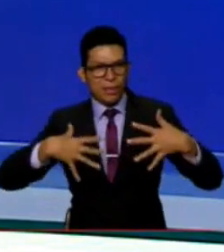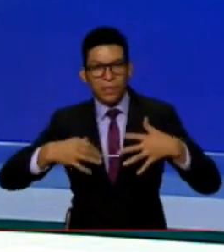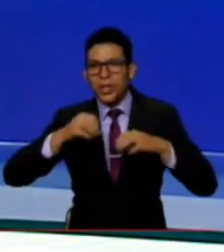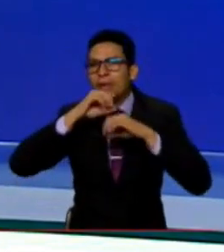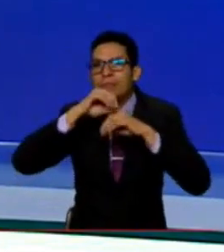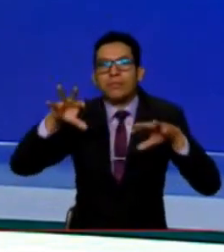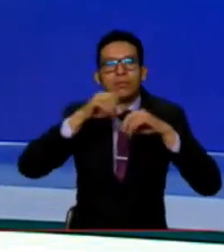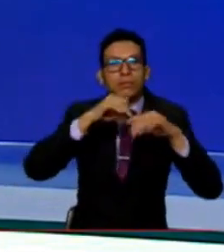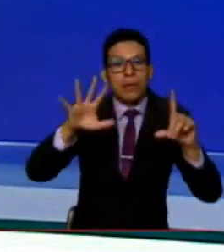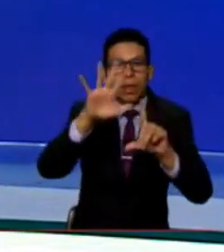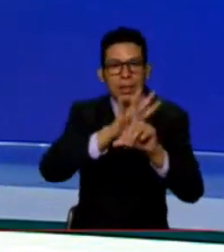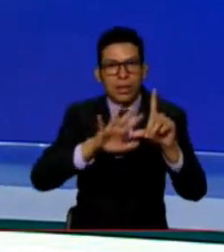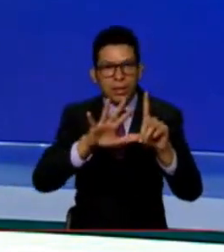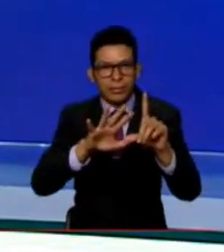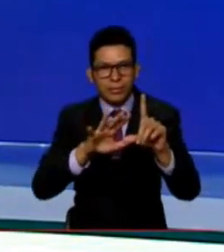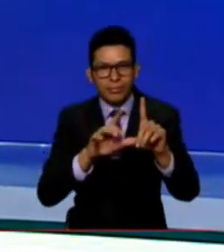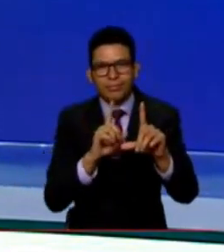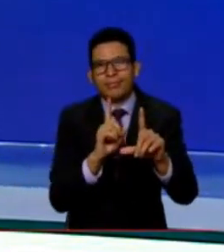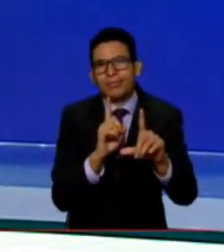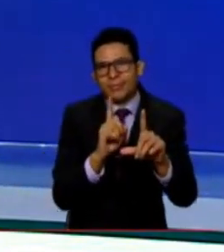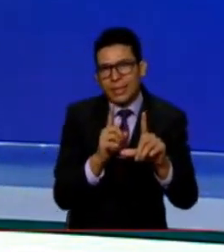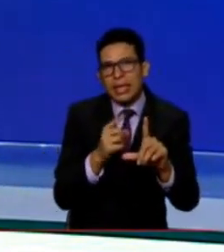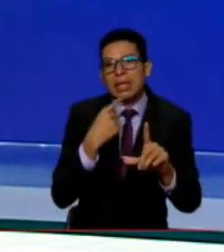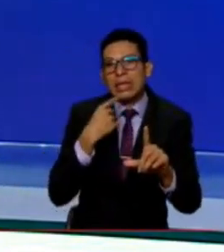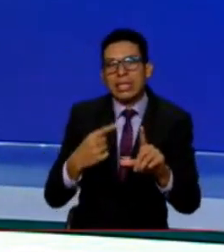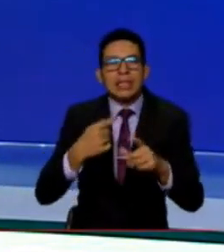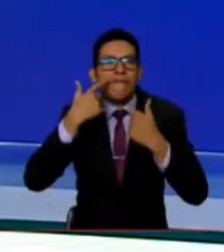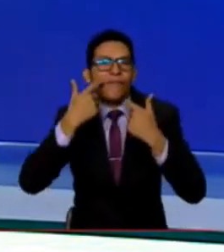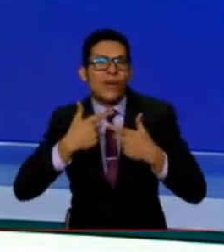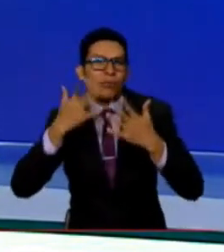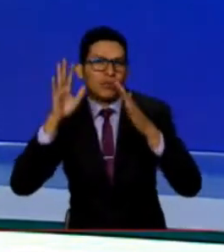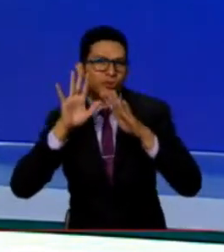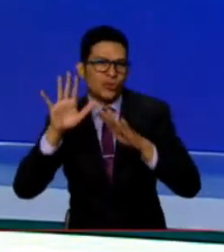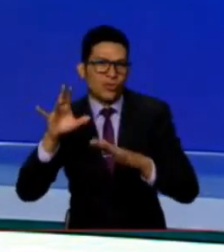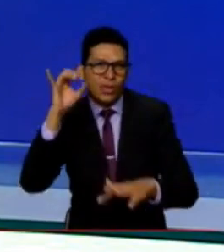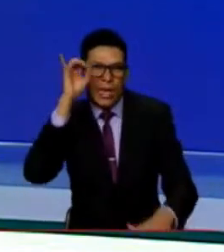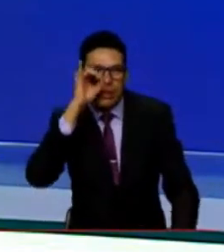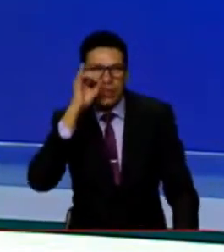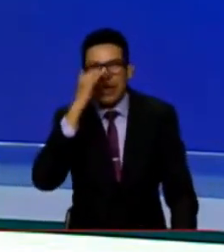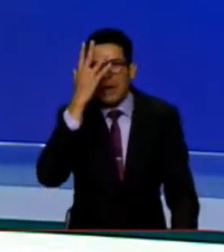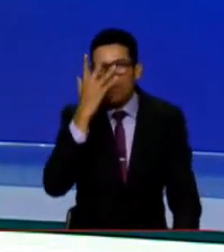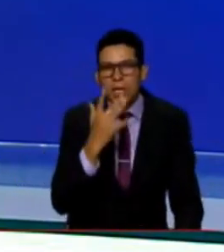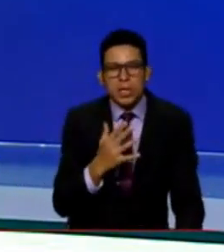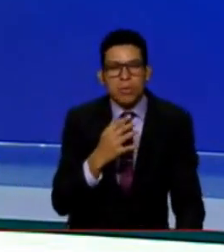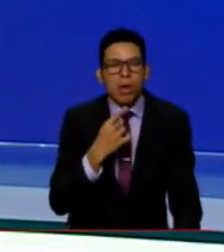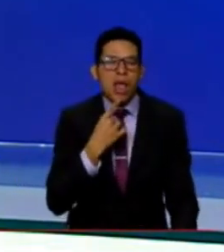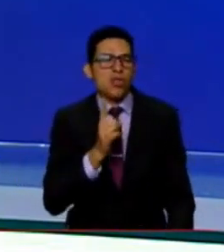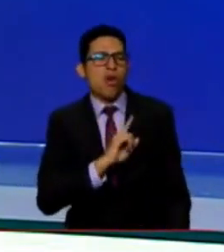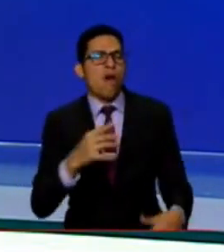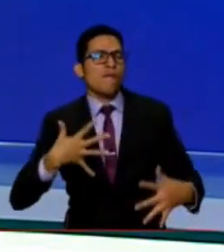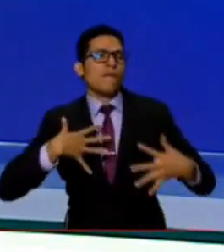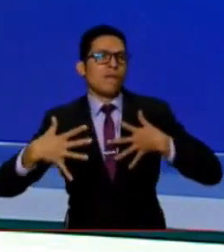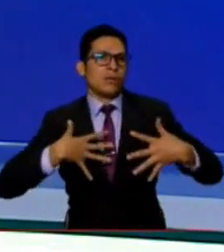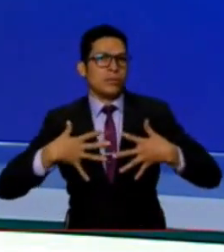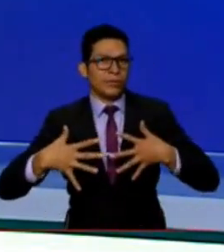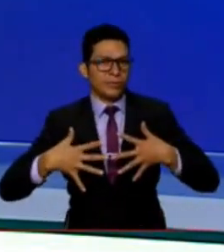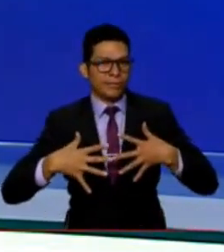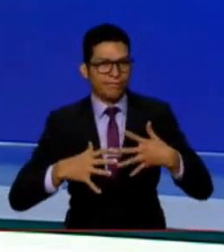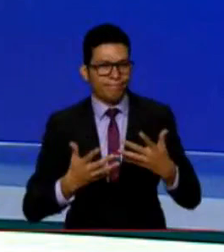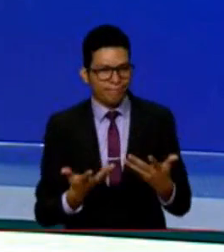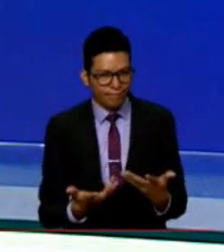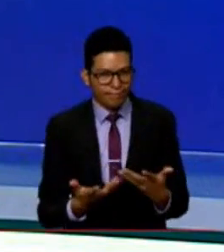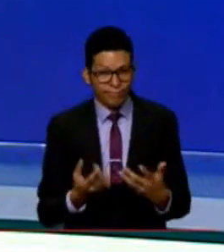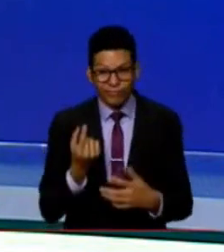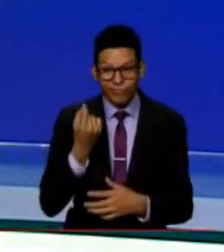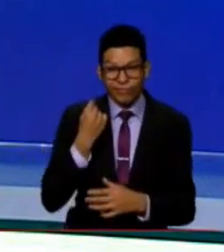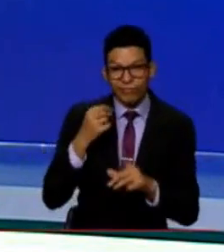que terminan siendo experimentos sociales por parte de influencers, genera preocupación entre los ciudadanos y las autoridades de Cali. Un reciente